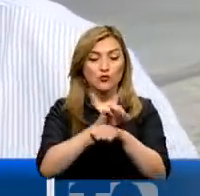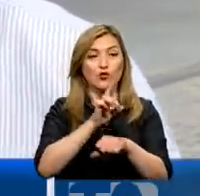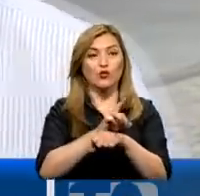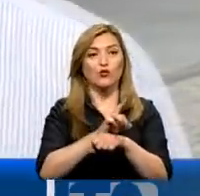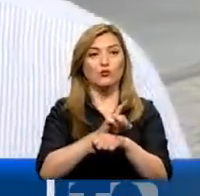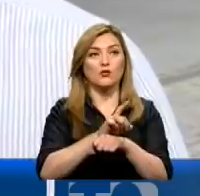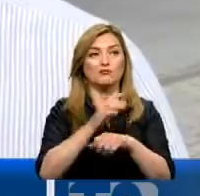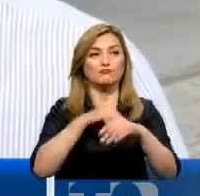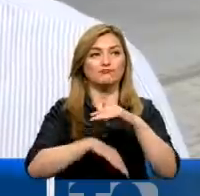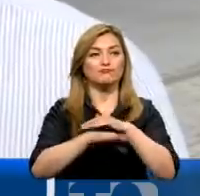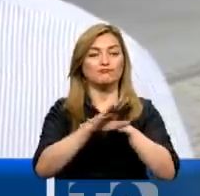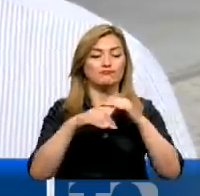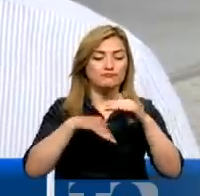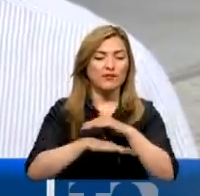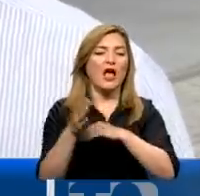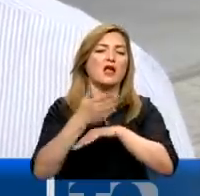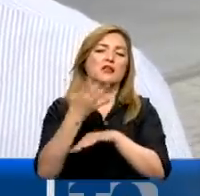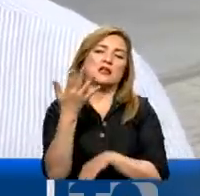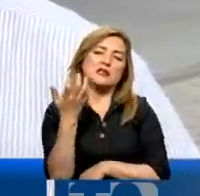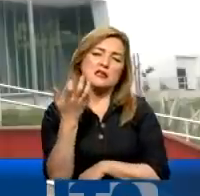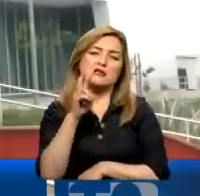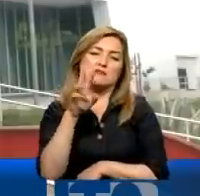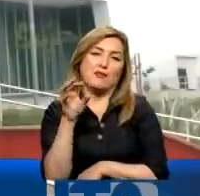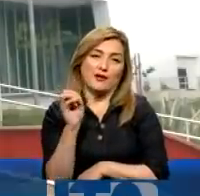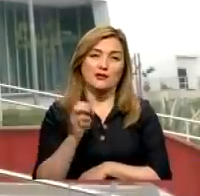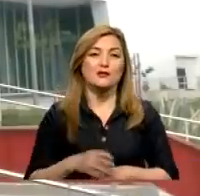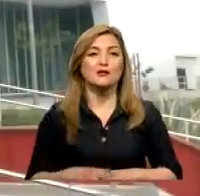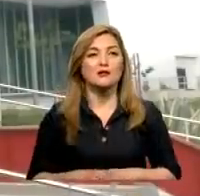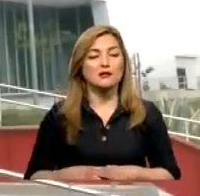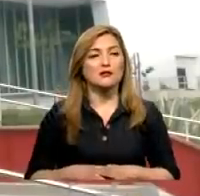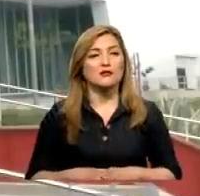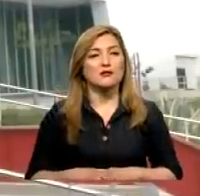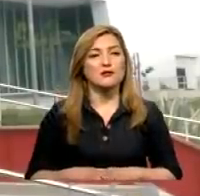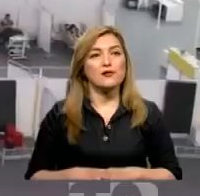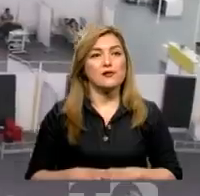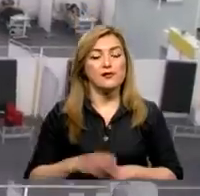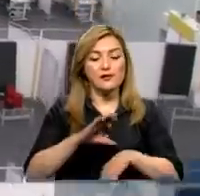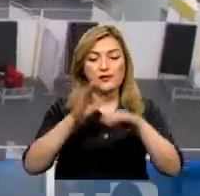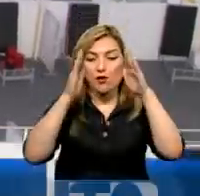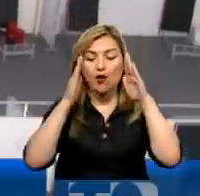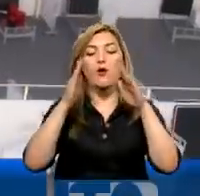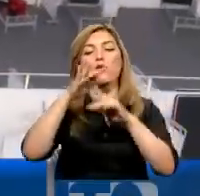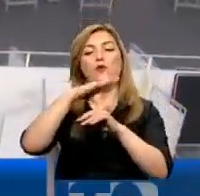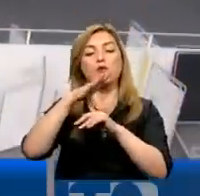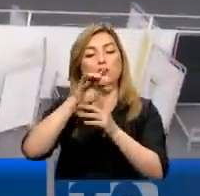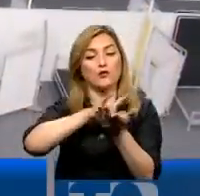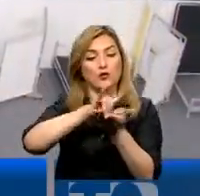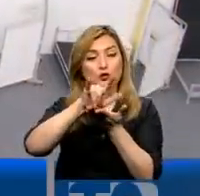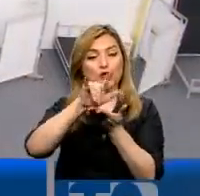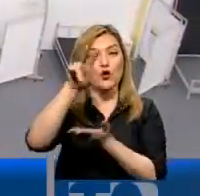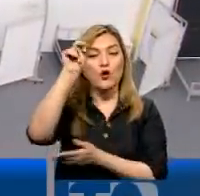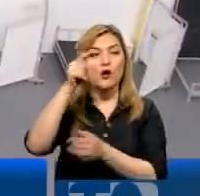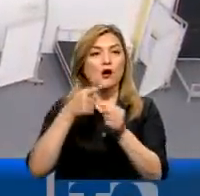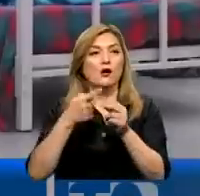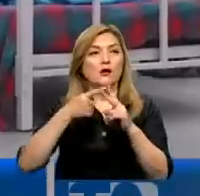de 10 pacientes. Claro, porque lo que teníamos era 15 a 20 pacientes, ¿no? En el centro de atención ubicado en el Parque Bicentenario, al norte de Quito, ya